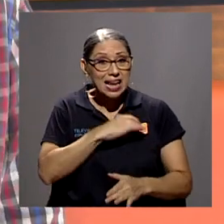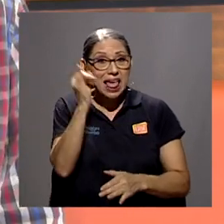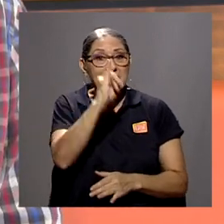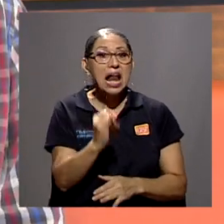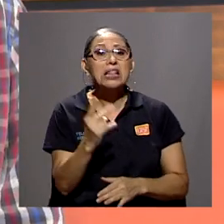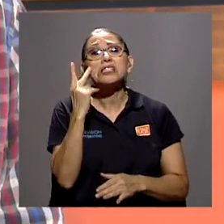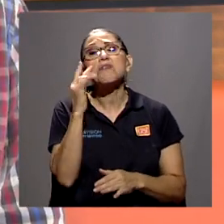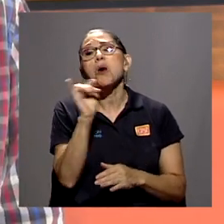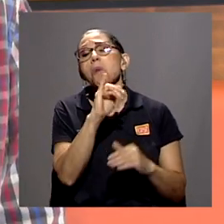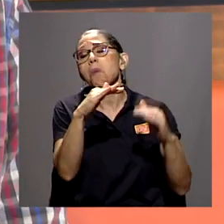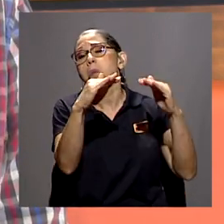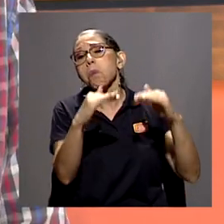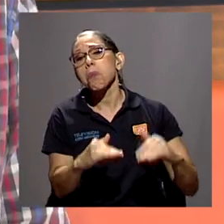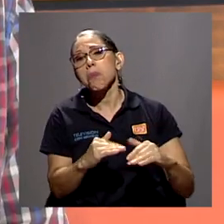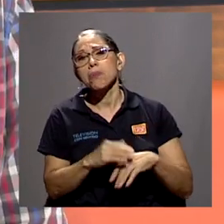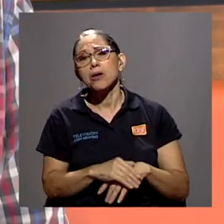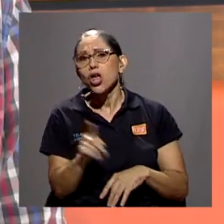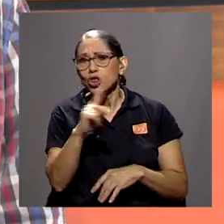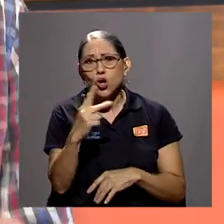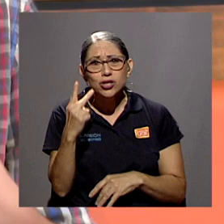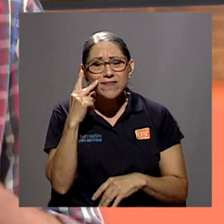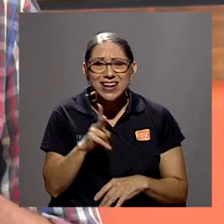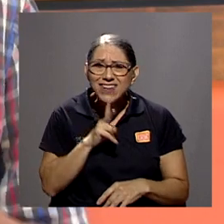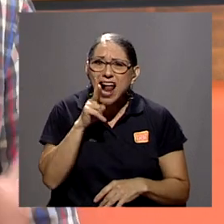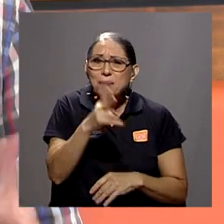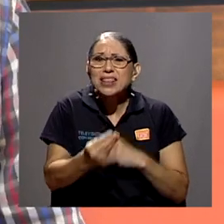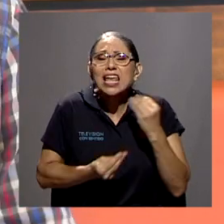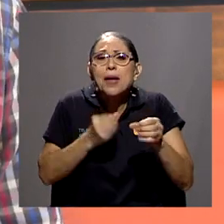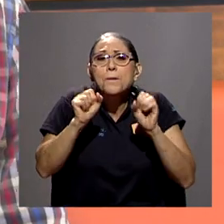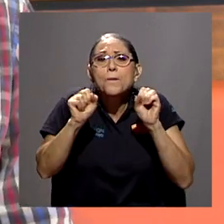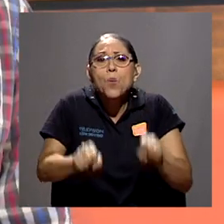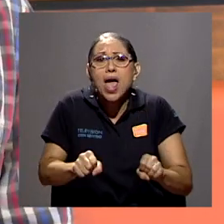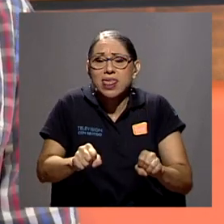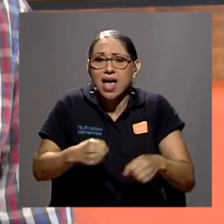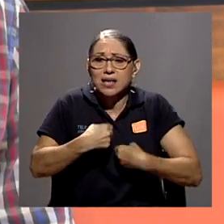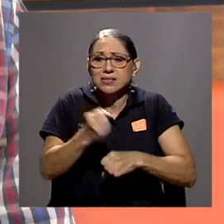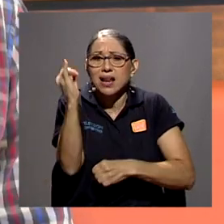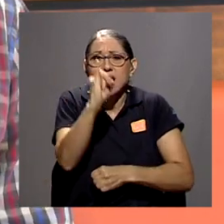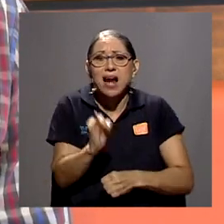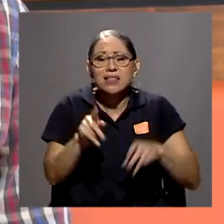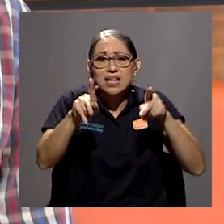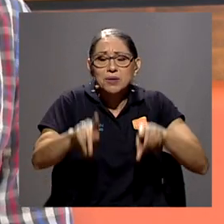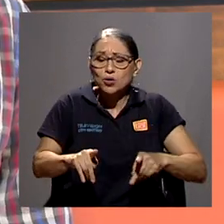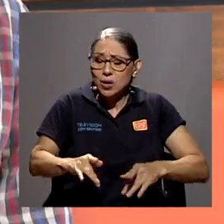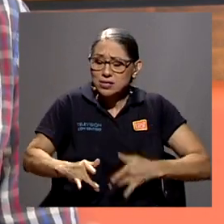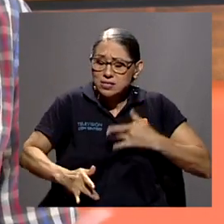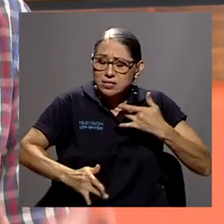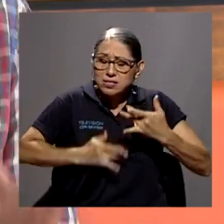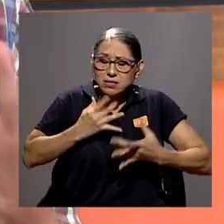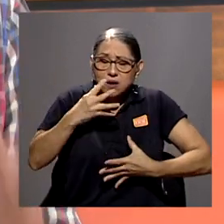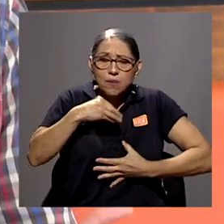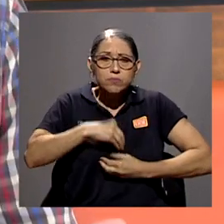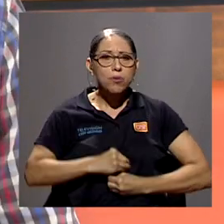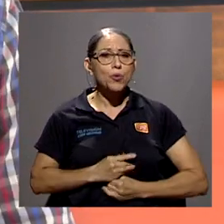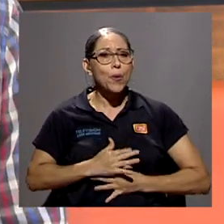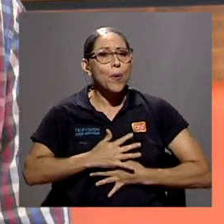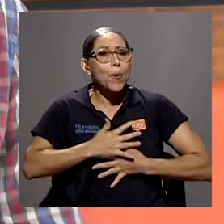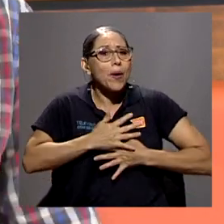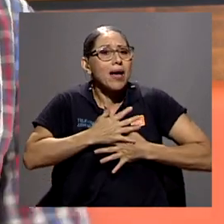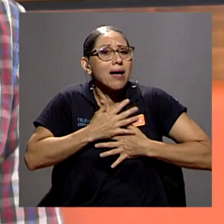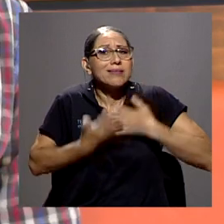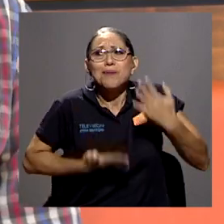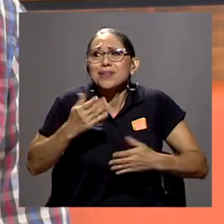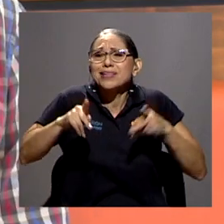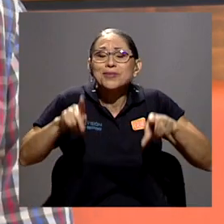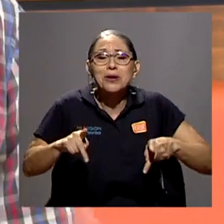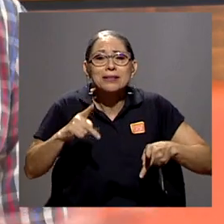lo que realmente el arte puede provocar en las personas que es sensibilidad verdad como usted dijo pueden llegar a llorar pueden